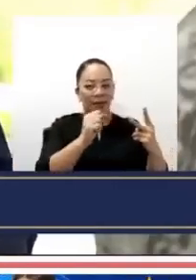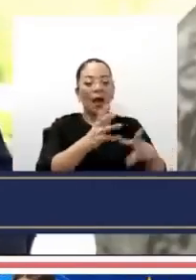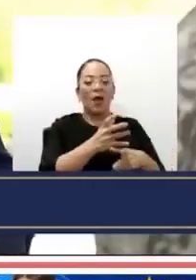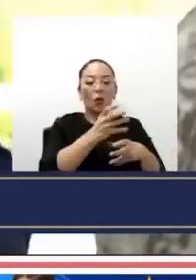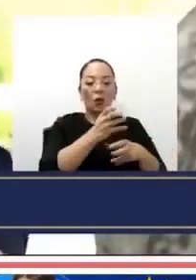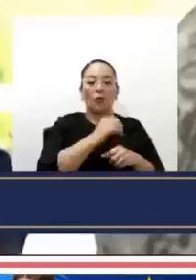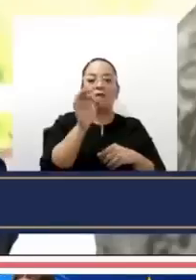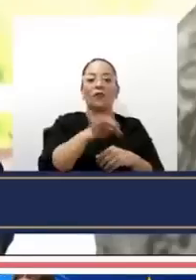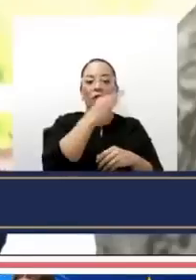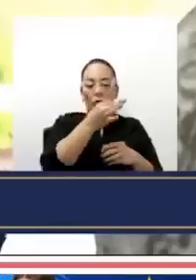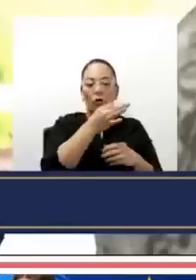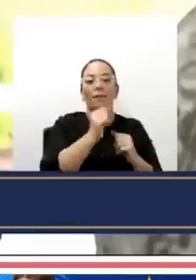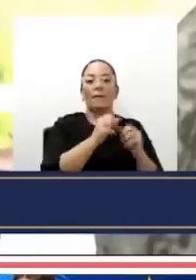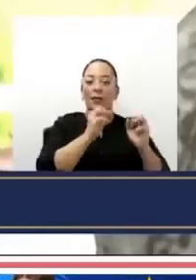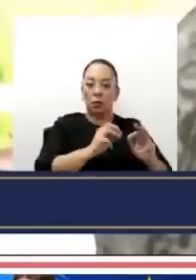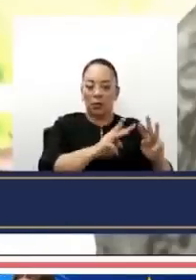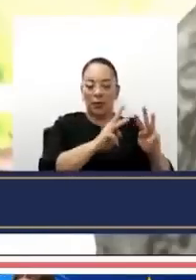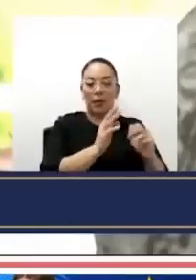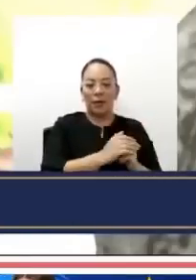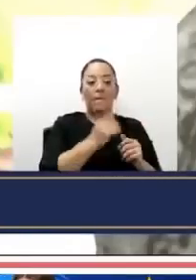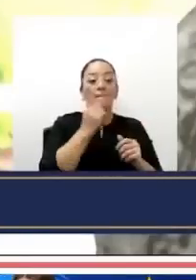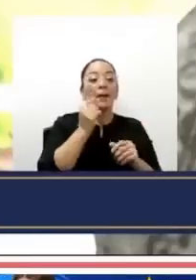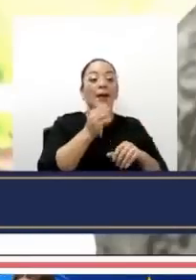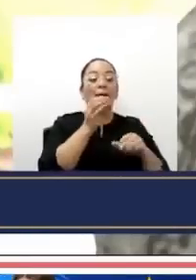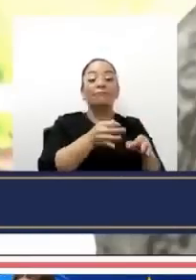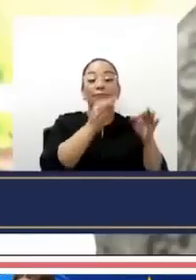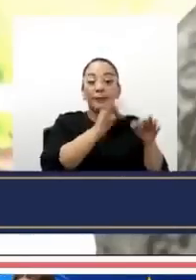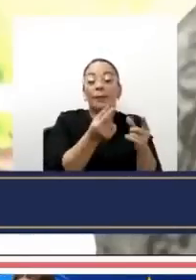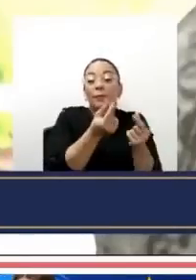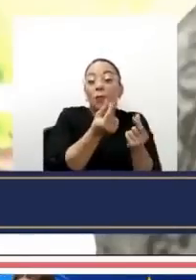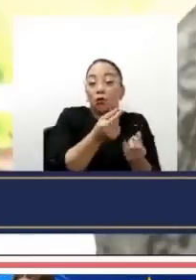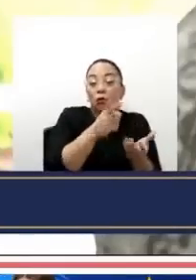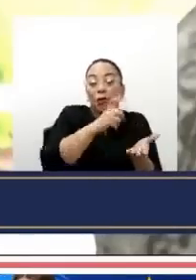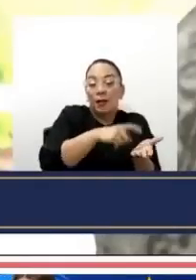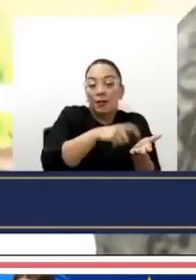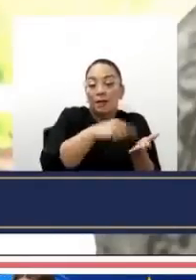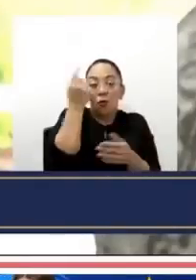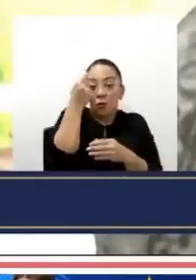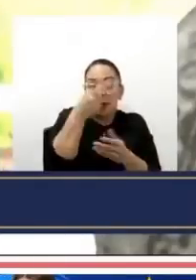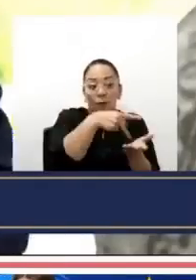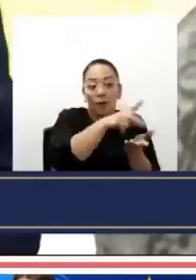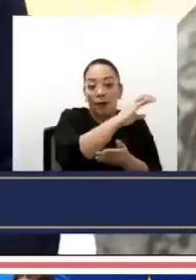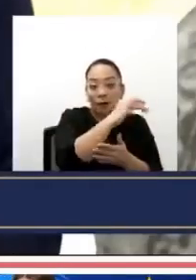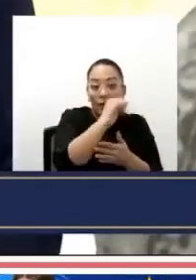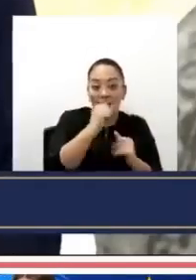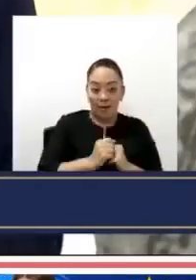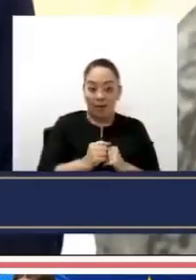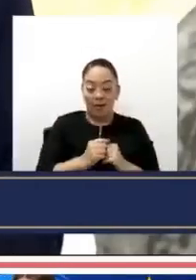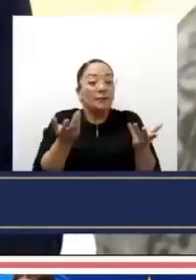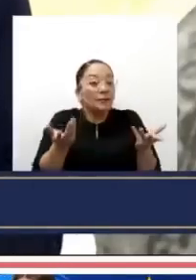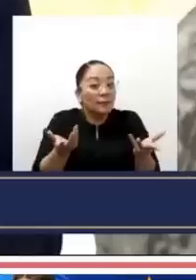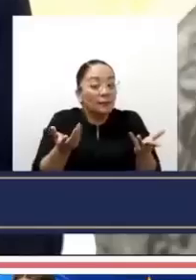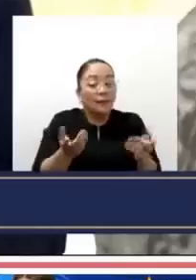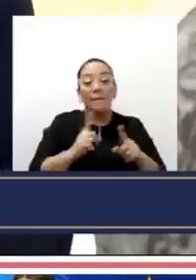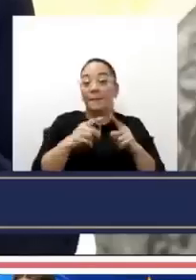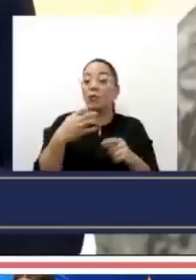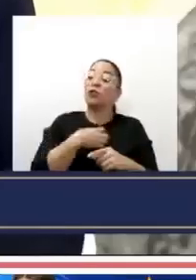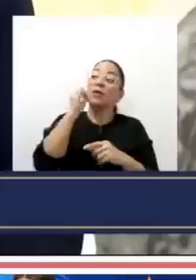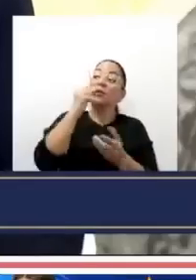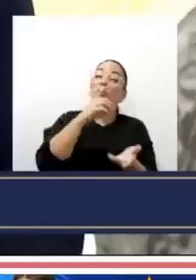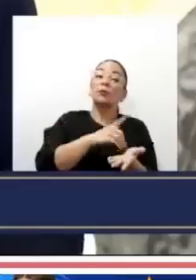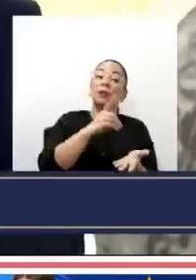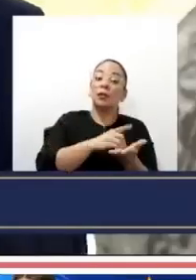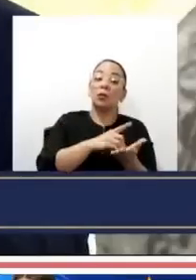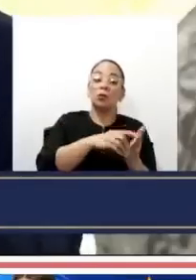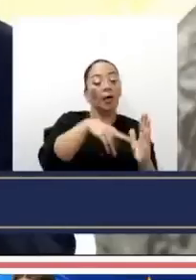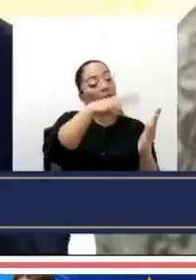una metodología que les permita determinar el monto que debe el gobierno a la Caja. Y pues resulta que los sindicatos médicos han leído